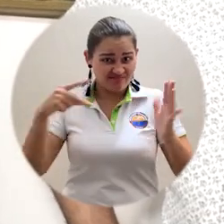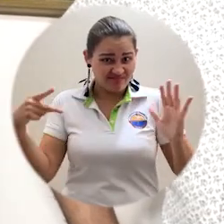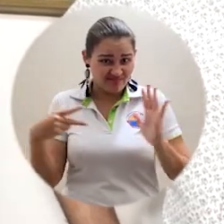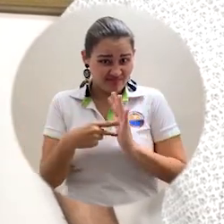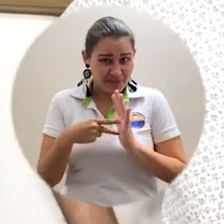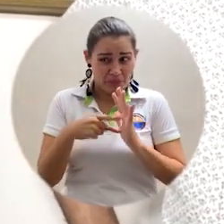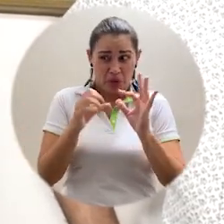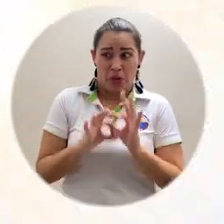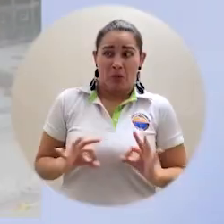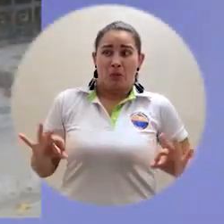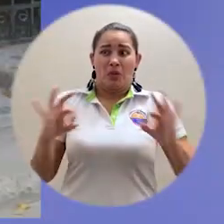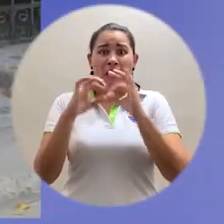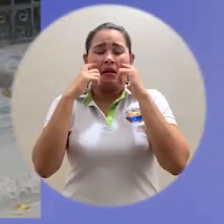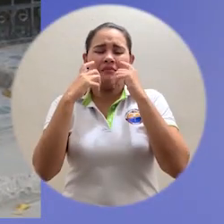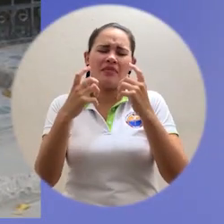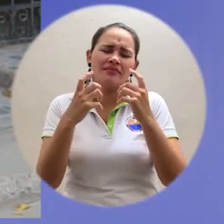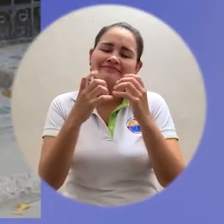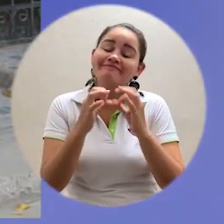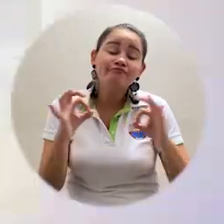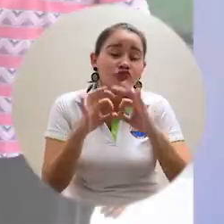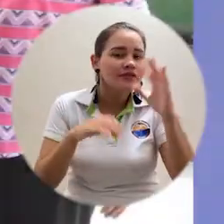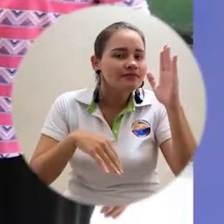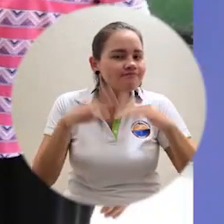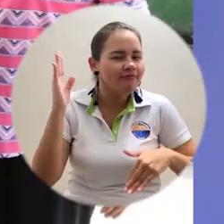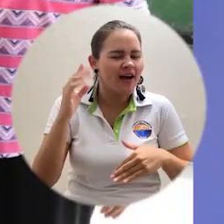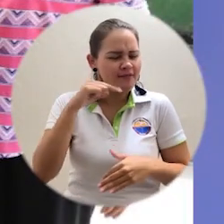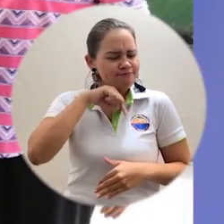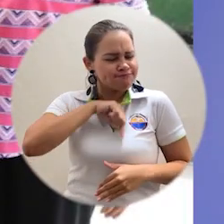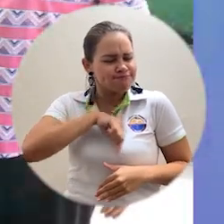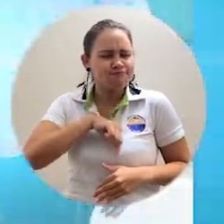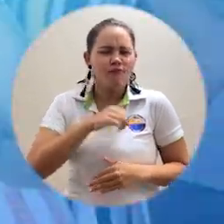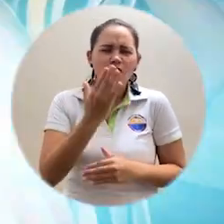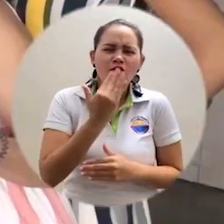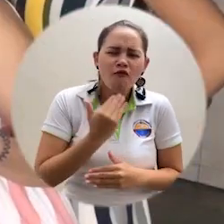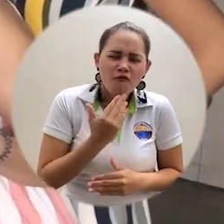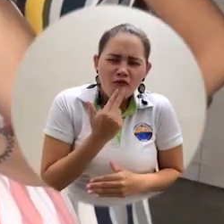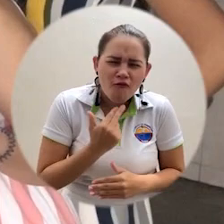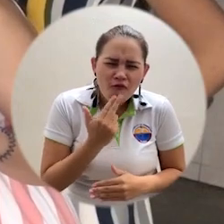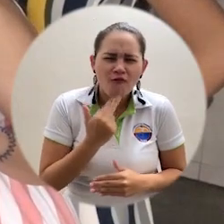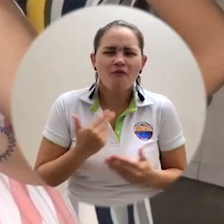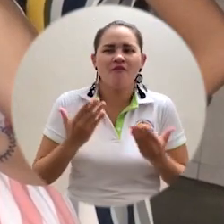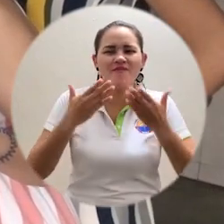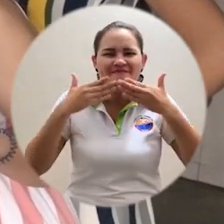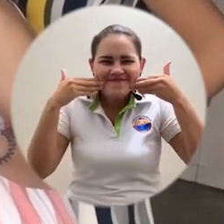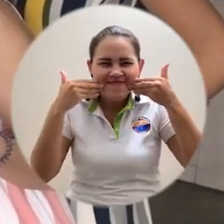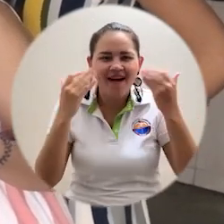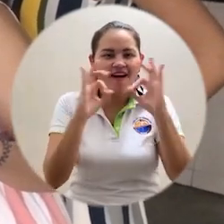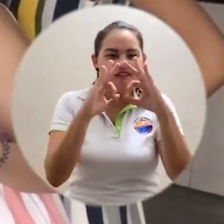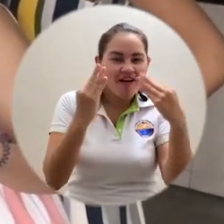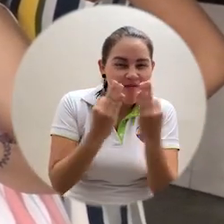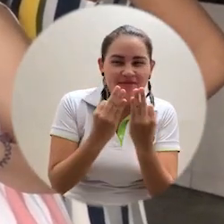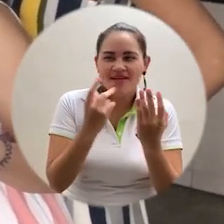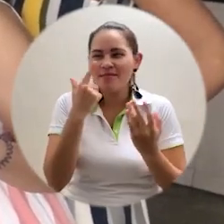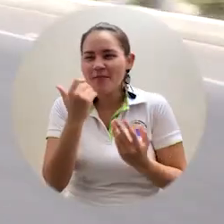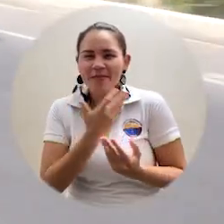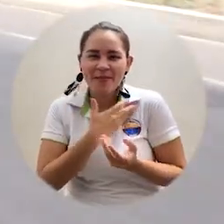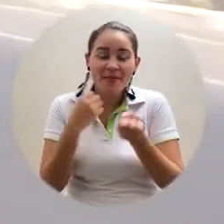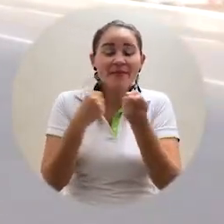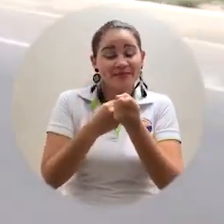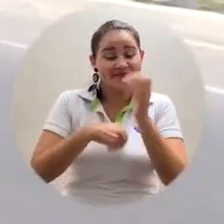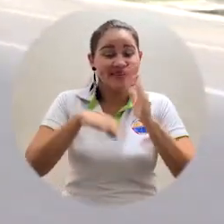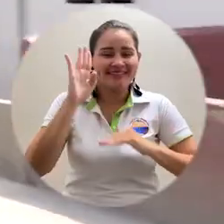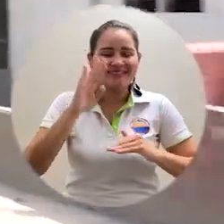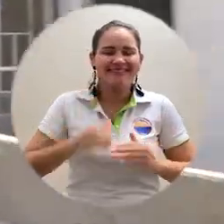eso no te sirve de nada si no eres mejor persona, si no eres agradecido con tu familia, con tus papás, con tus hermanos, con quienes se sacrificaron para que uno lo tenga.